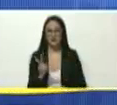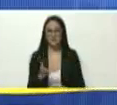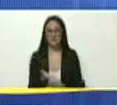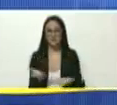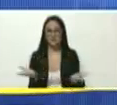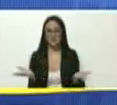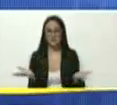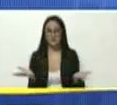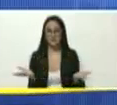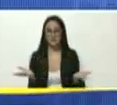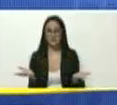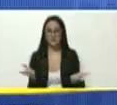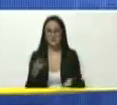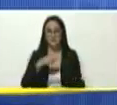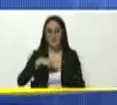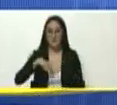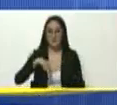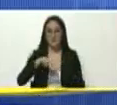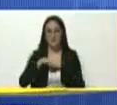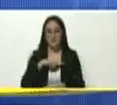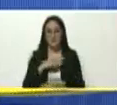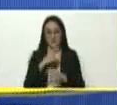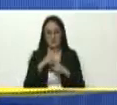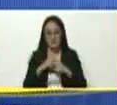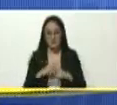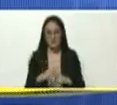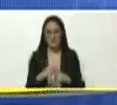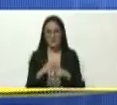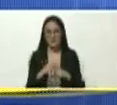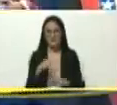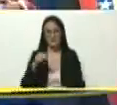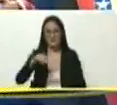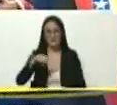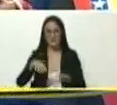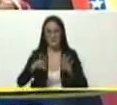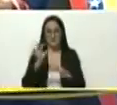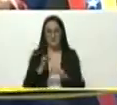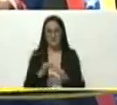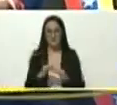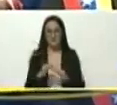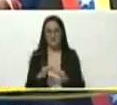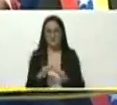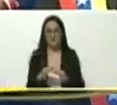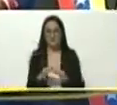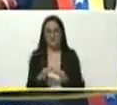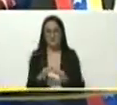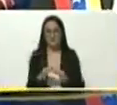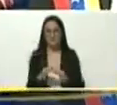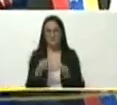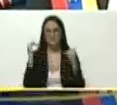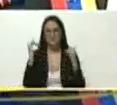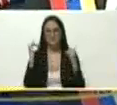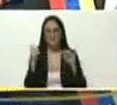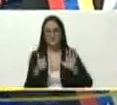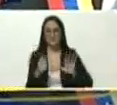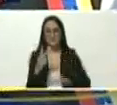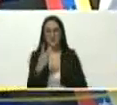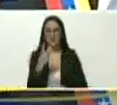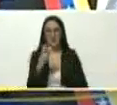señores. Para nosotros es un gran honor, hoy 14 de septiembre, celebrando los